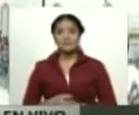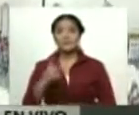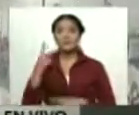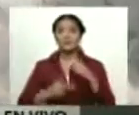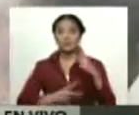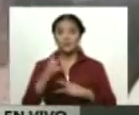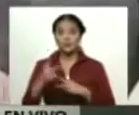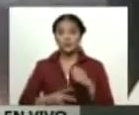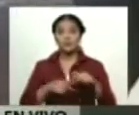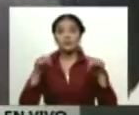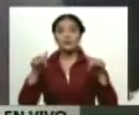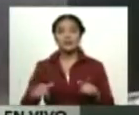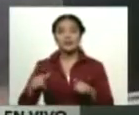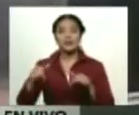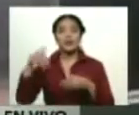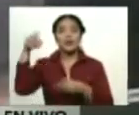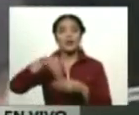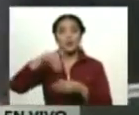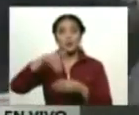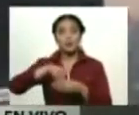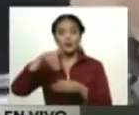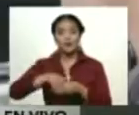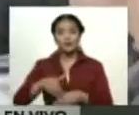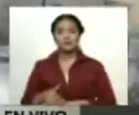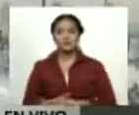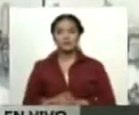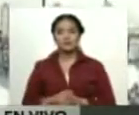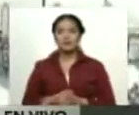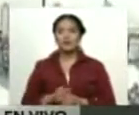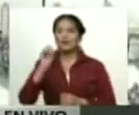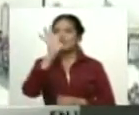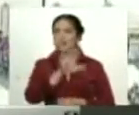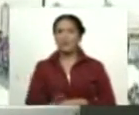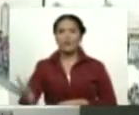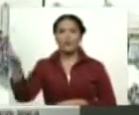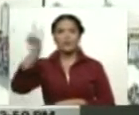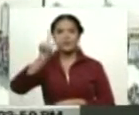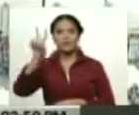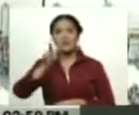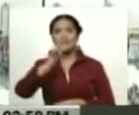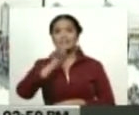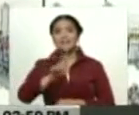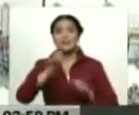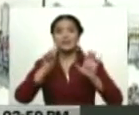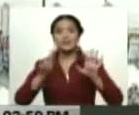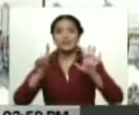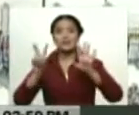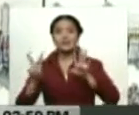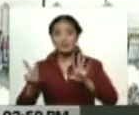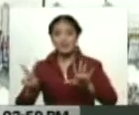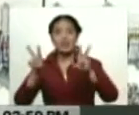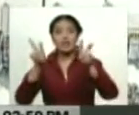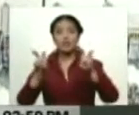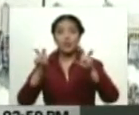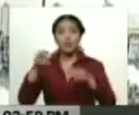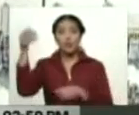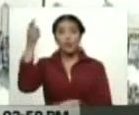proceso electoral. En todos los rincones del país, 167 nuevos diputados y